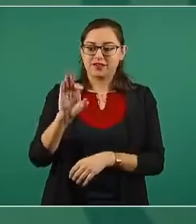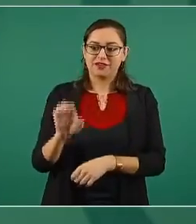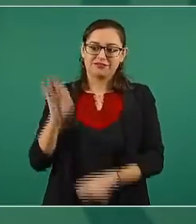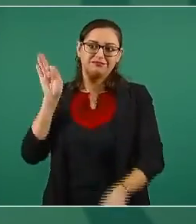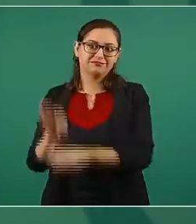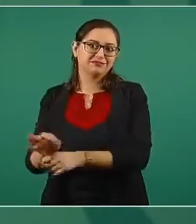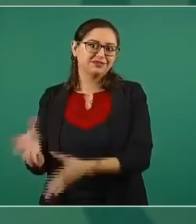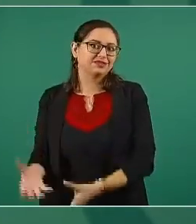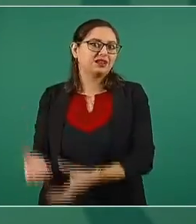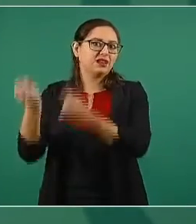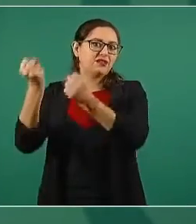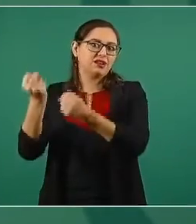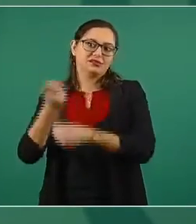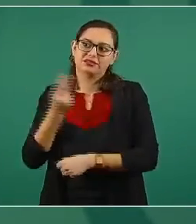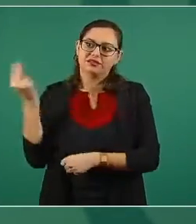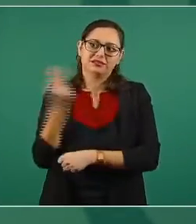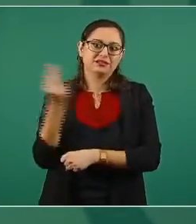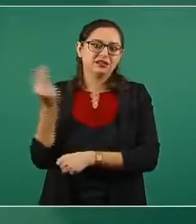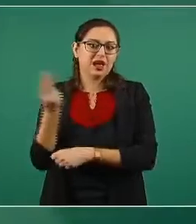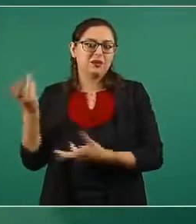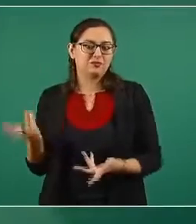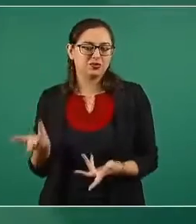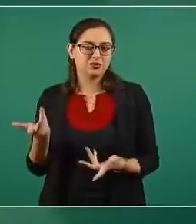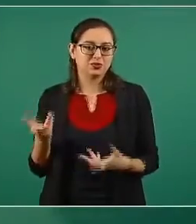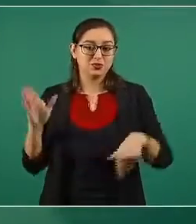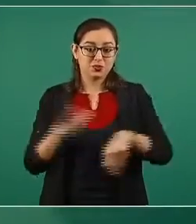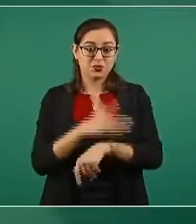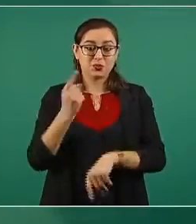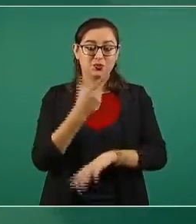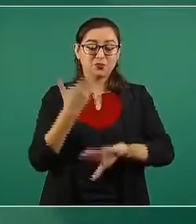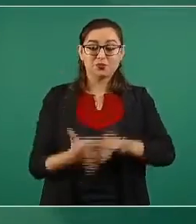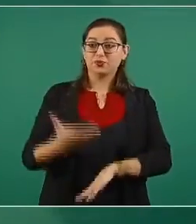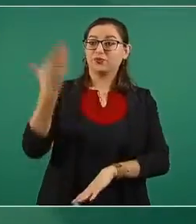defenderla, porque hicieron reformas